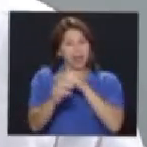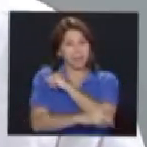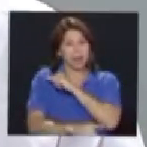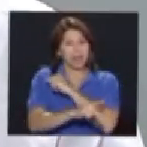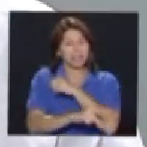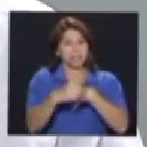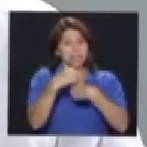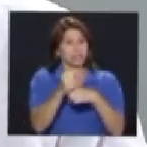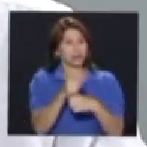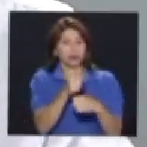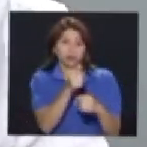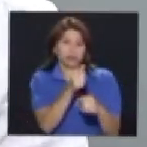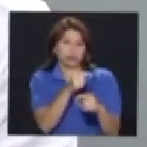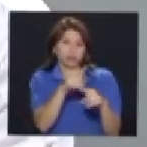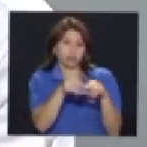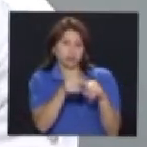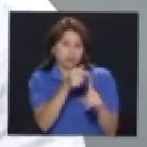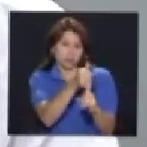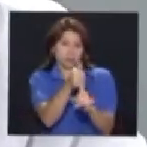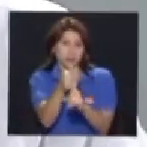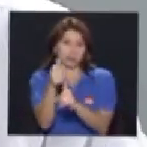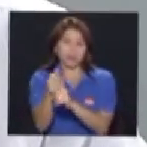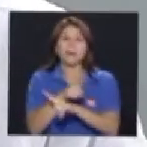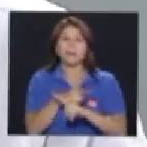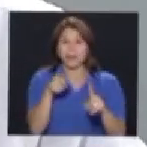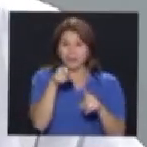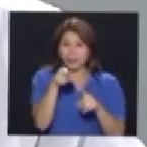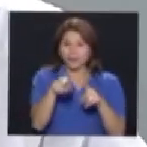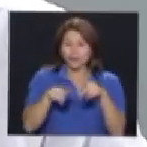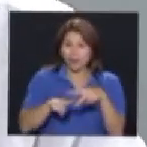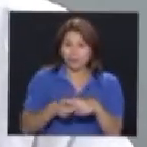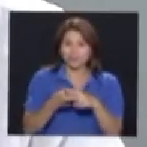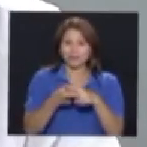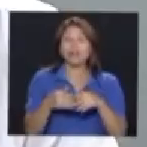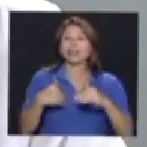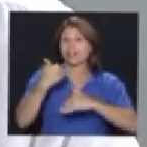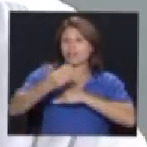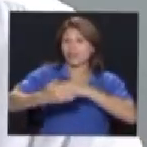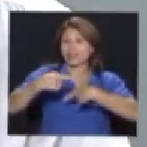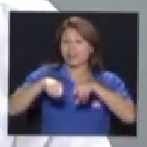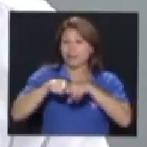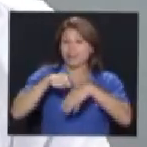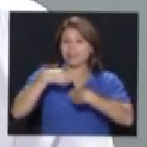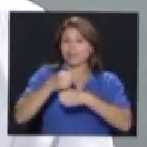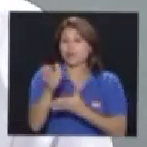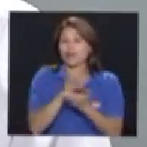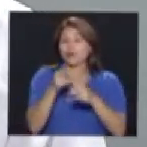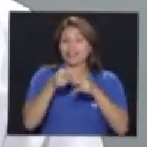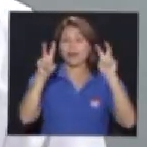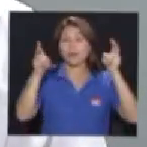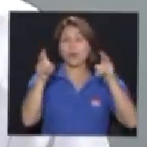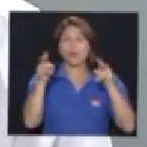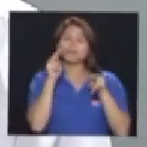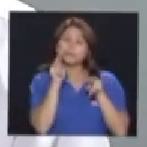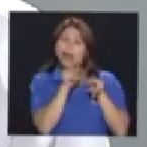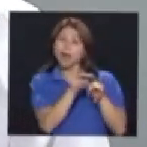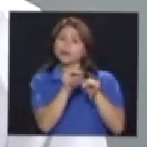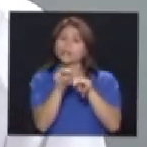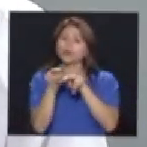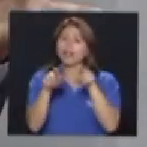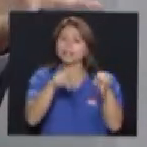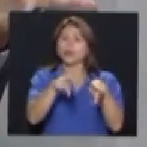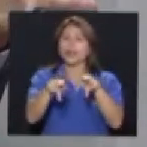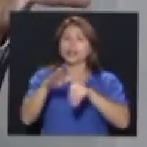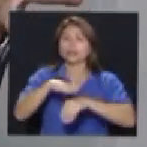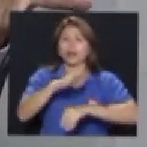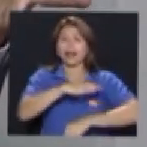particular del Estado de la región. Después hicimos un producto por una vez, pero que fue muy influyente, que se llamó la Auditoría Ciudadana sobre la calidad de la democracia. Ahí estuviste,